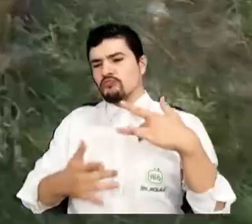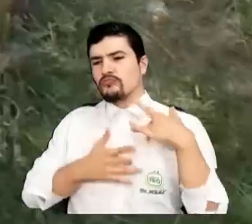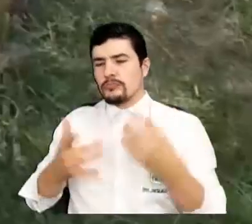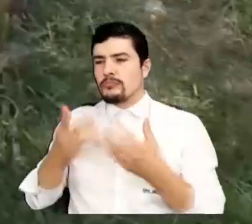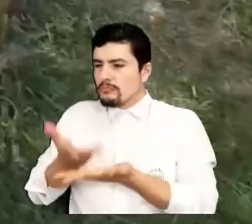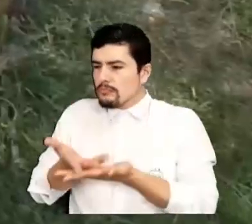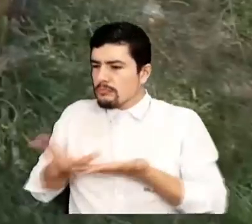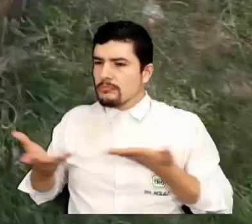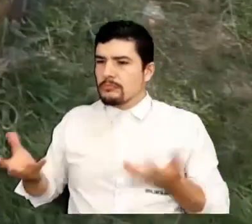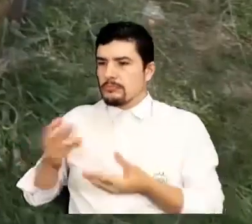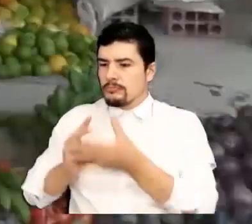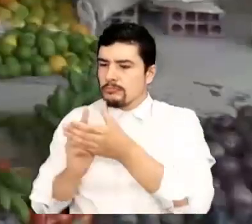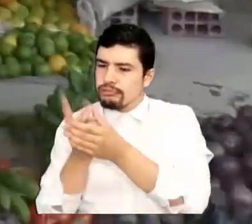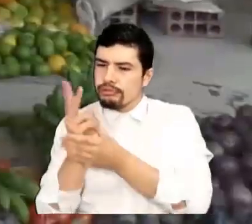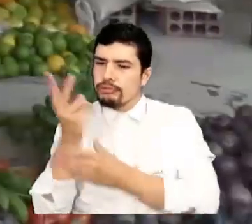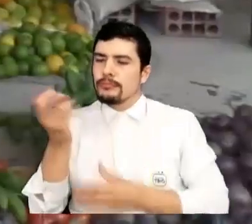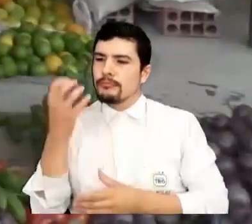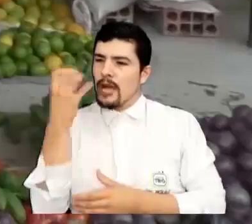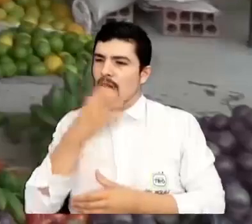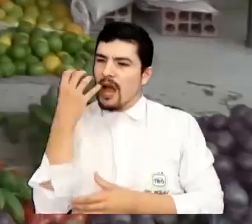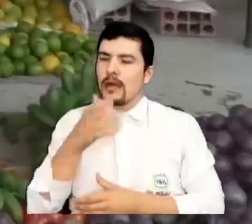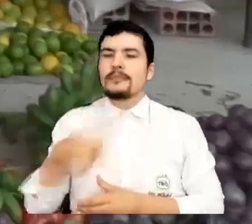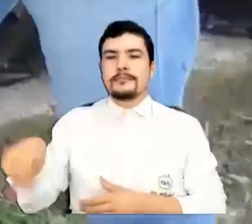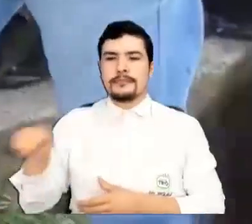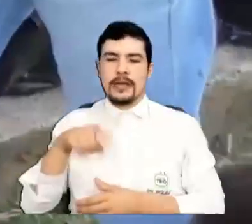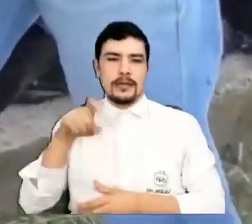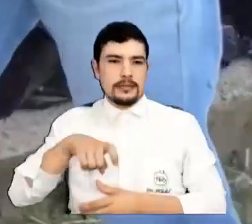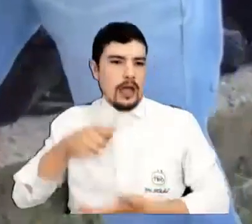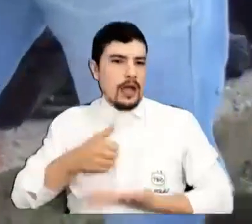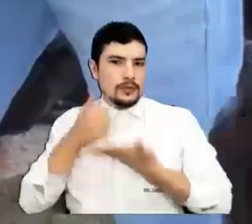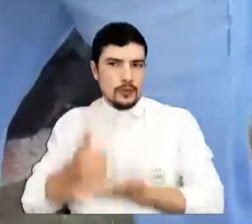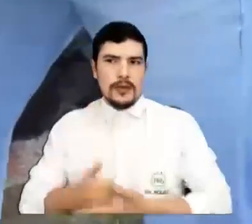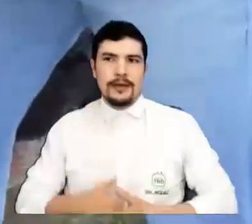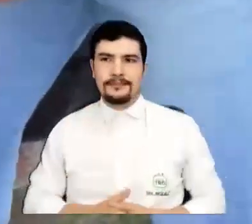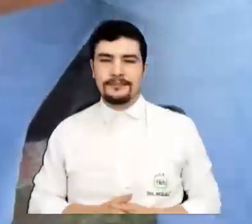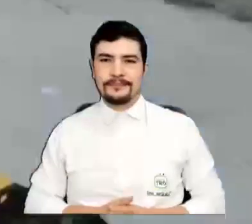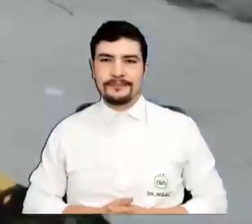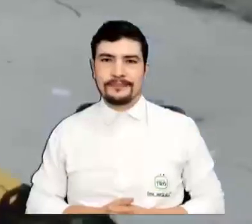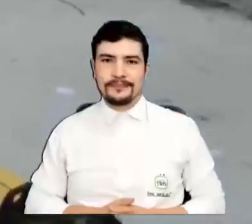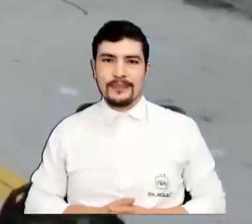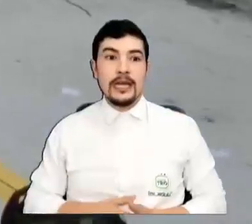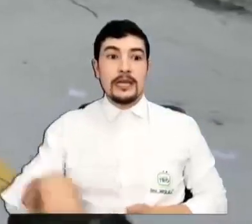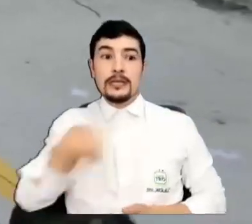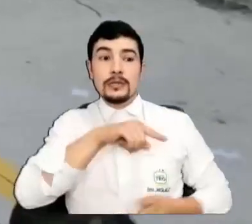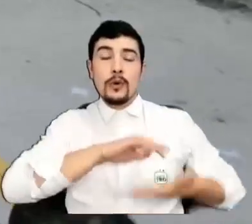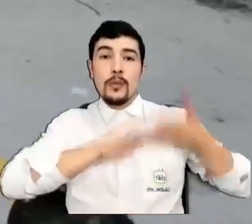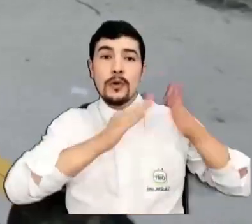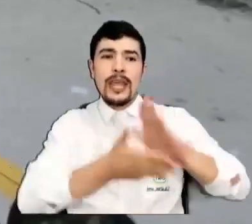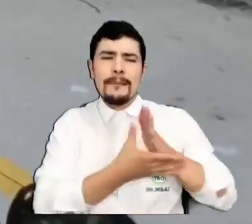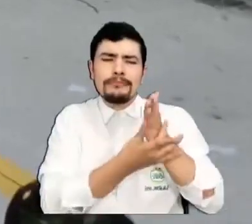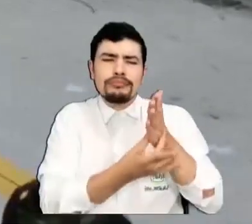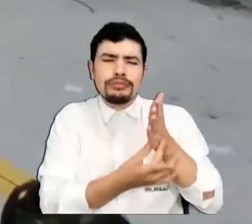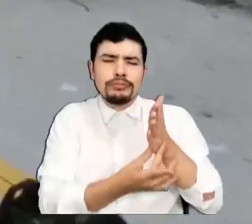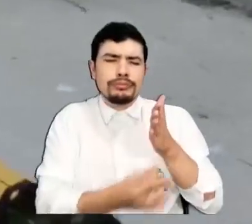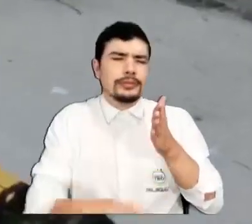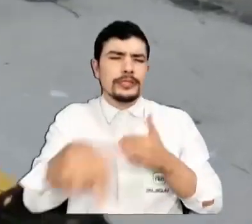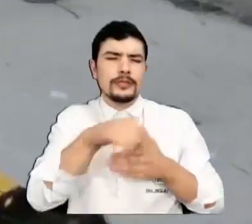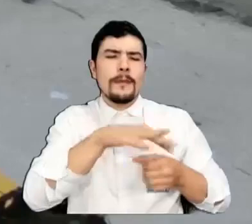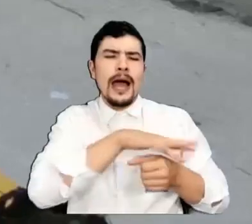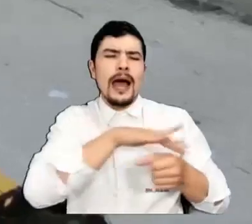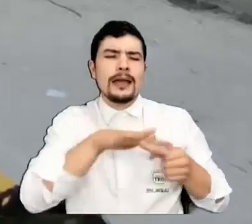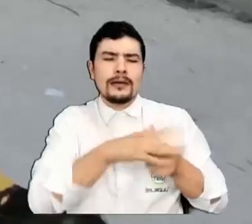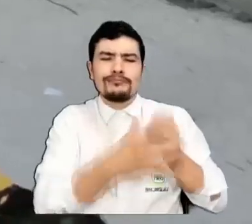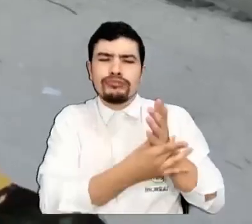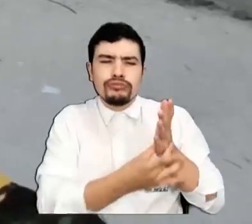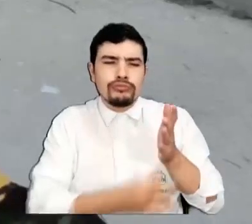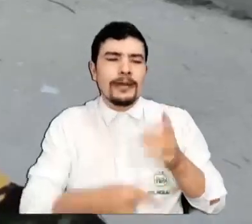recibieron bolsas con productos agrícolas que los campesinos hicieron llegar a través del presidente de la Junta de Acción Comunal y la Policía Nacional para